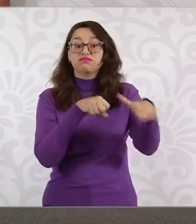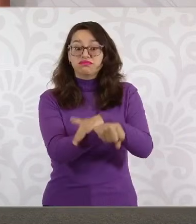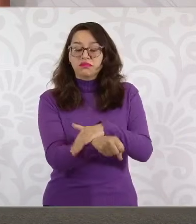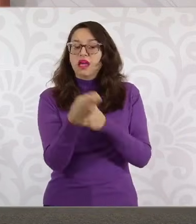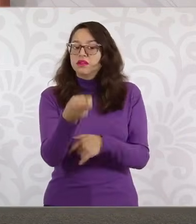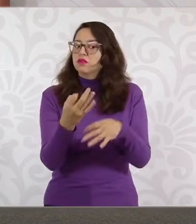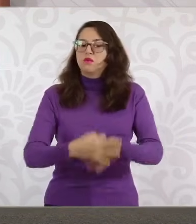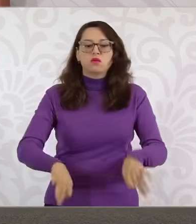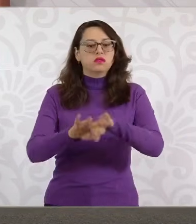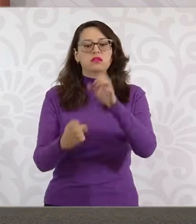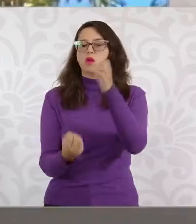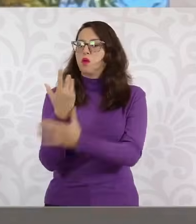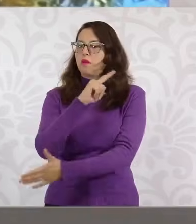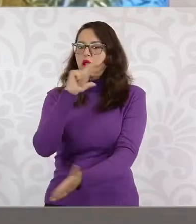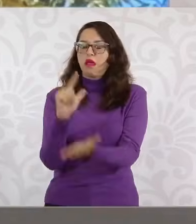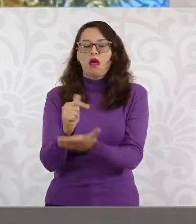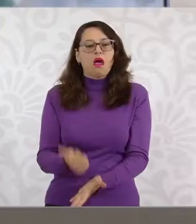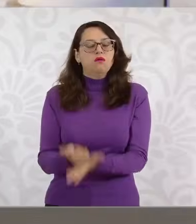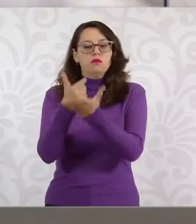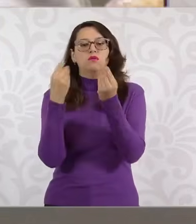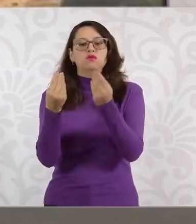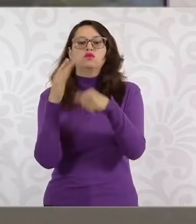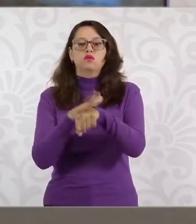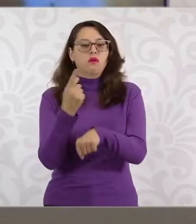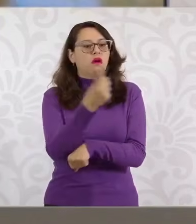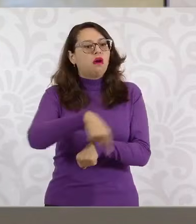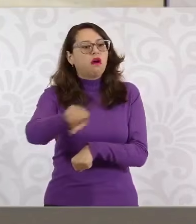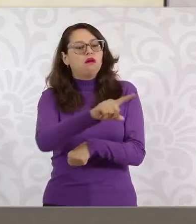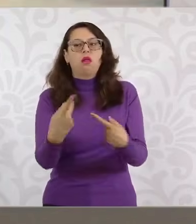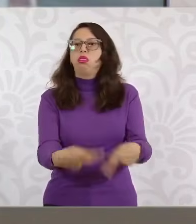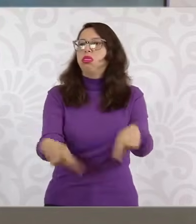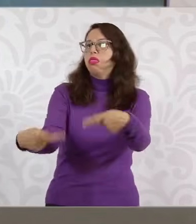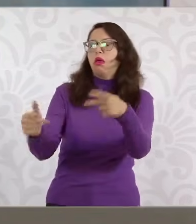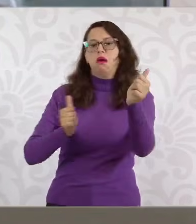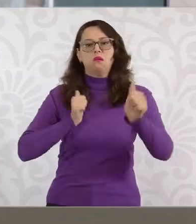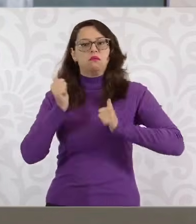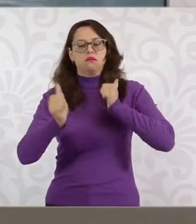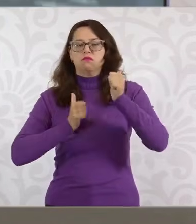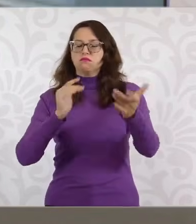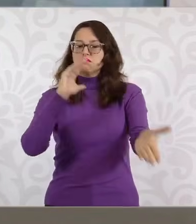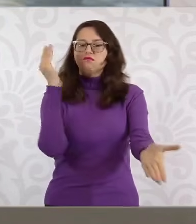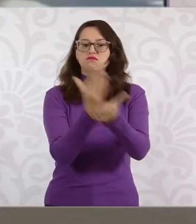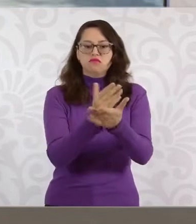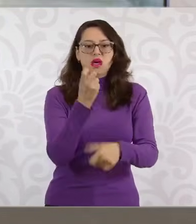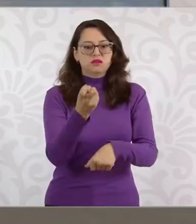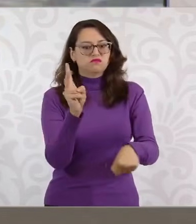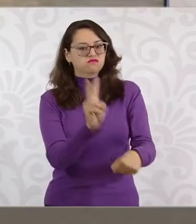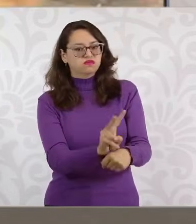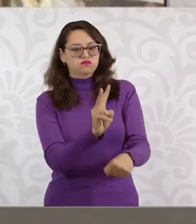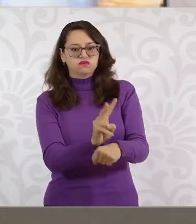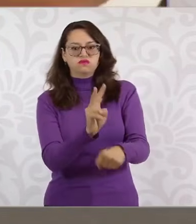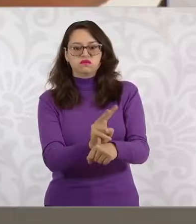importante para terminar con esta práctica que afecta a distintas regiones del país y que hemos ido avanzando mucho en la regularización. Adelante,